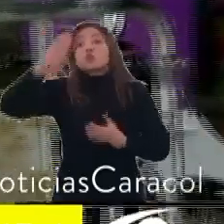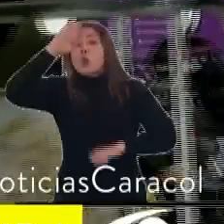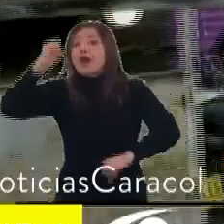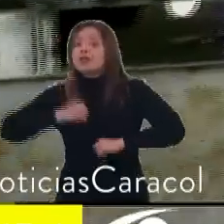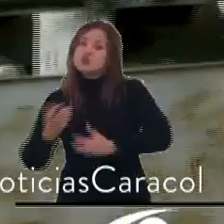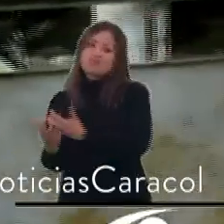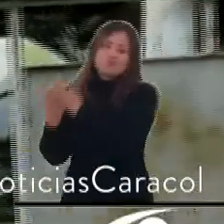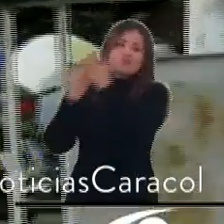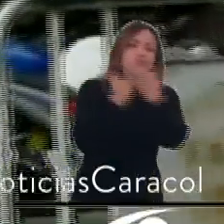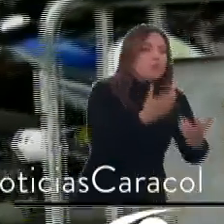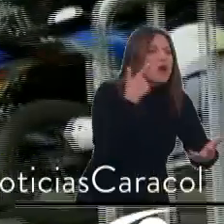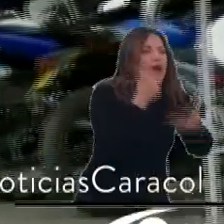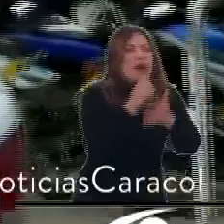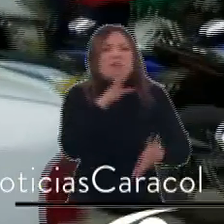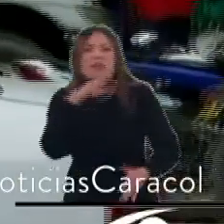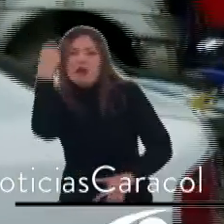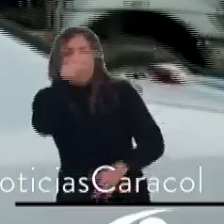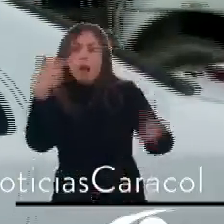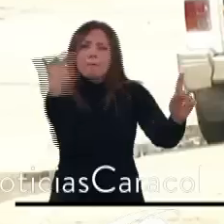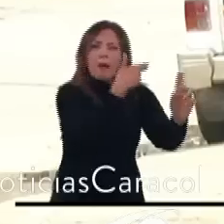buscar a los autores de esta masacre.